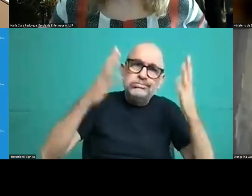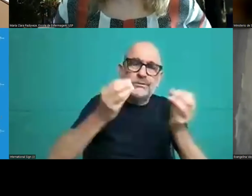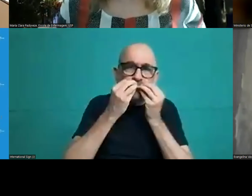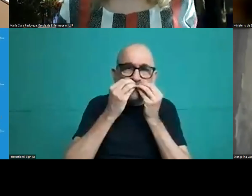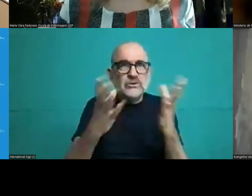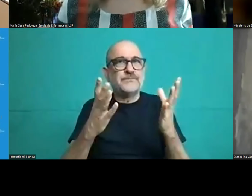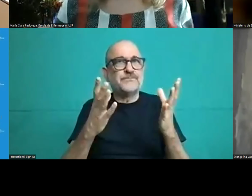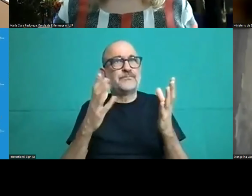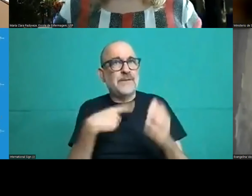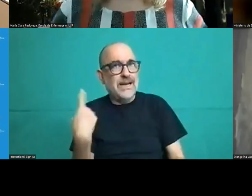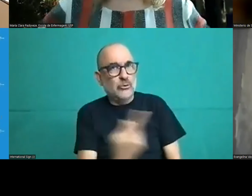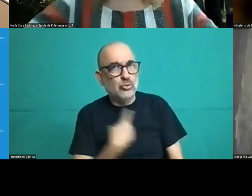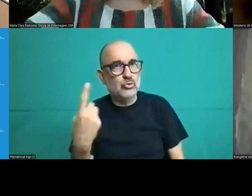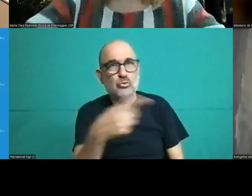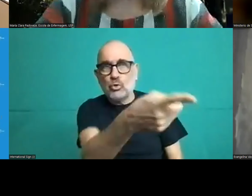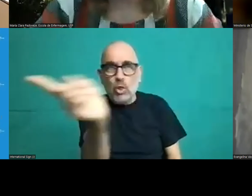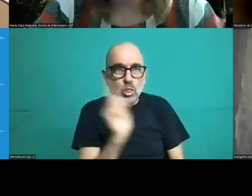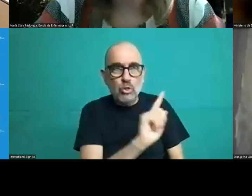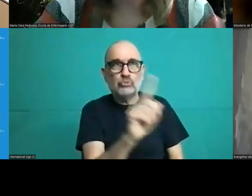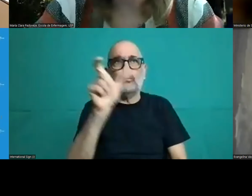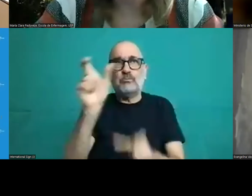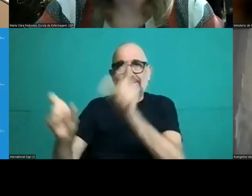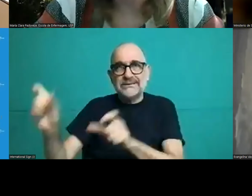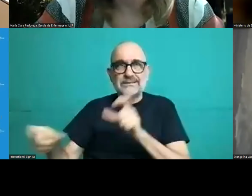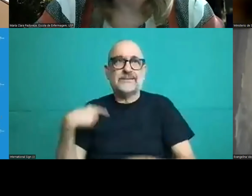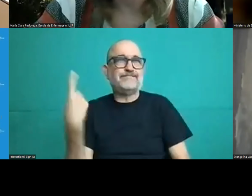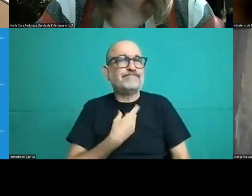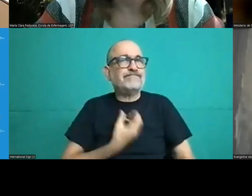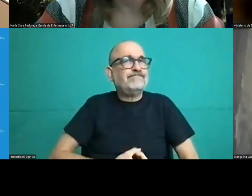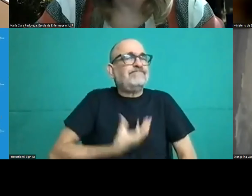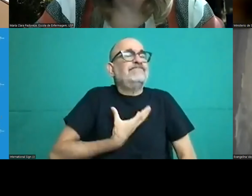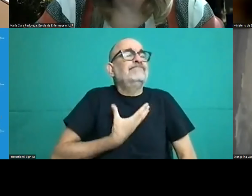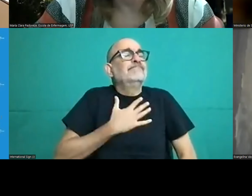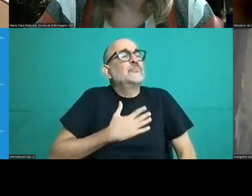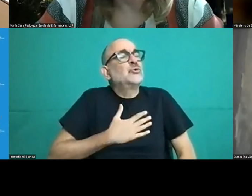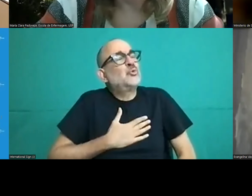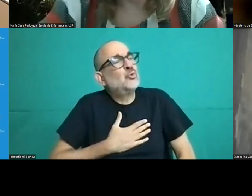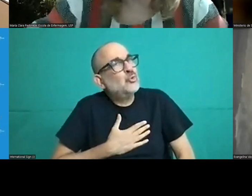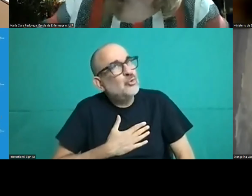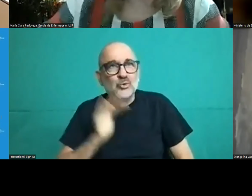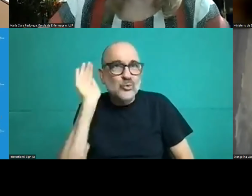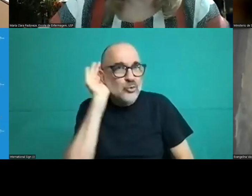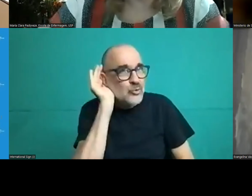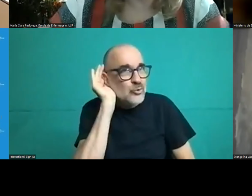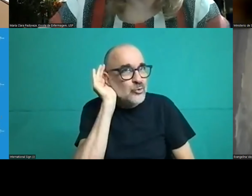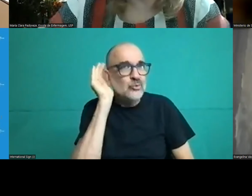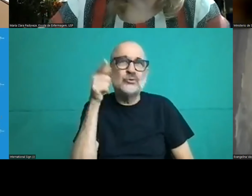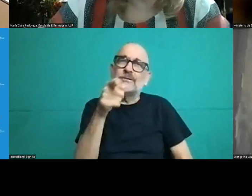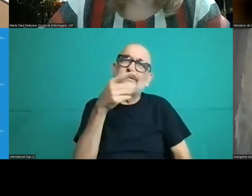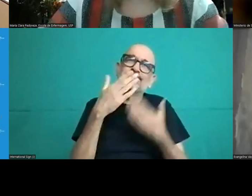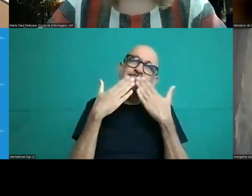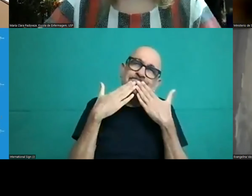escuchar esto. Muchísimas gracias. Ahora escuchemos a Randall Madrigal, por favor.